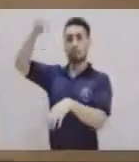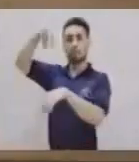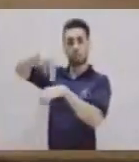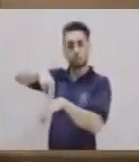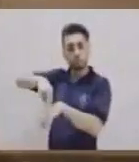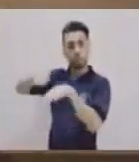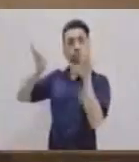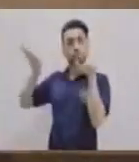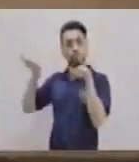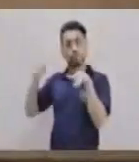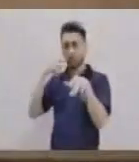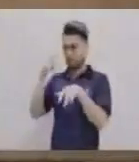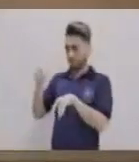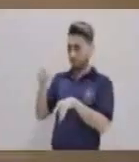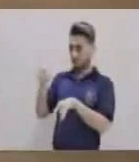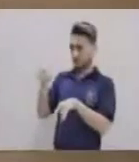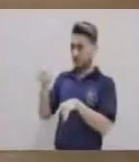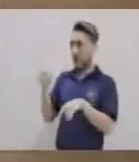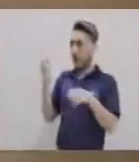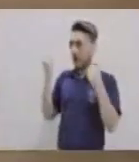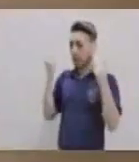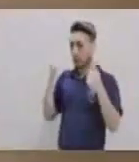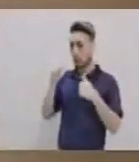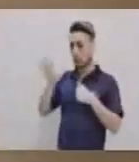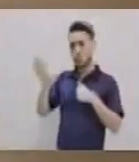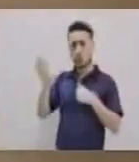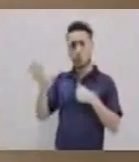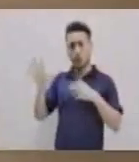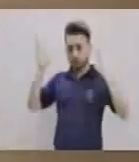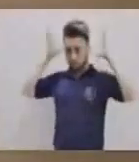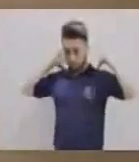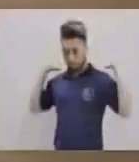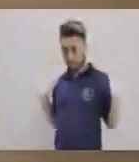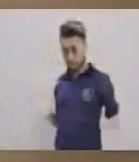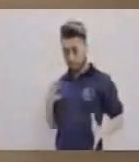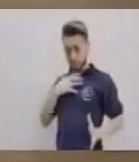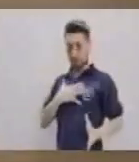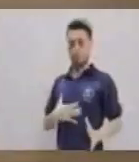ave era de color azul y de pecho blanco.